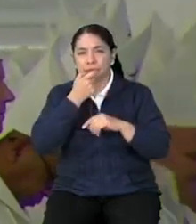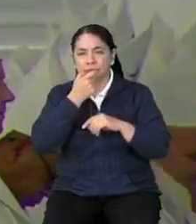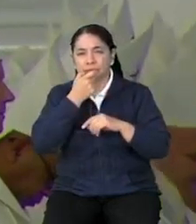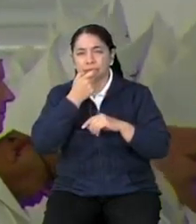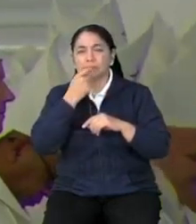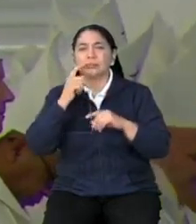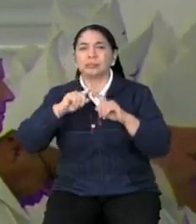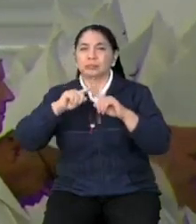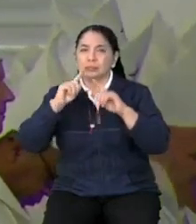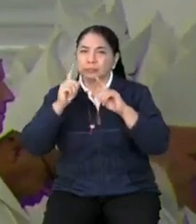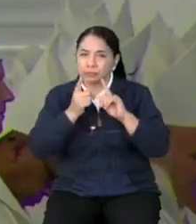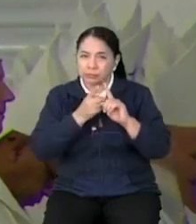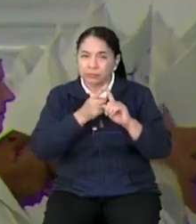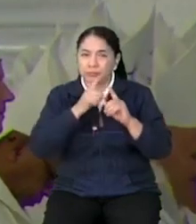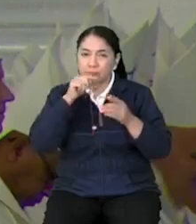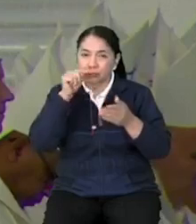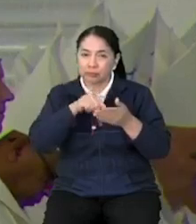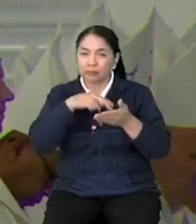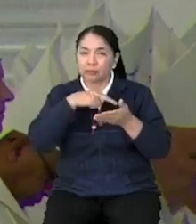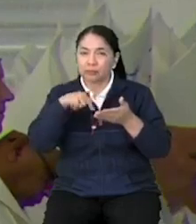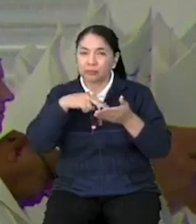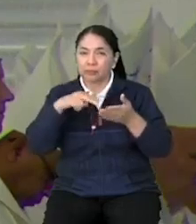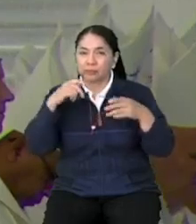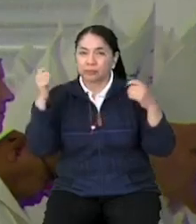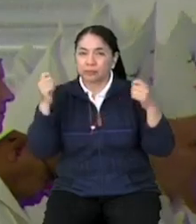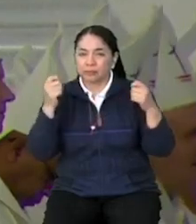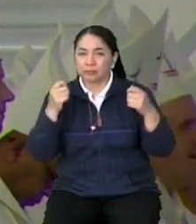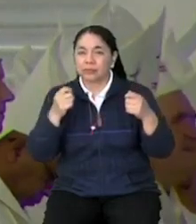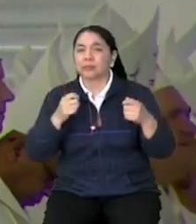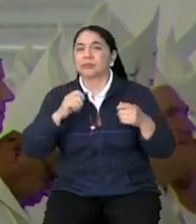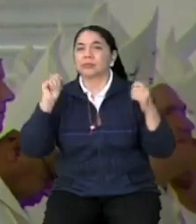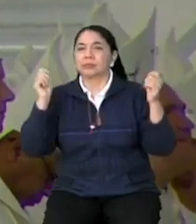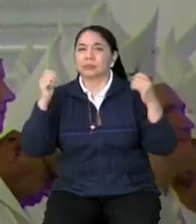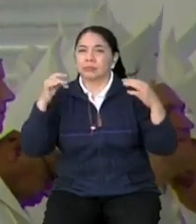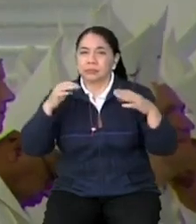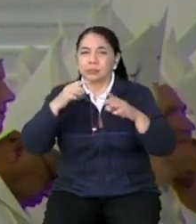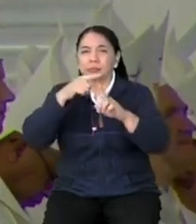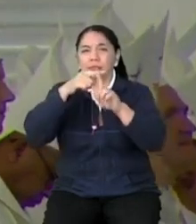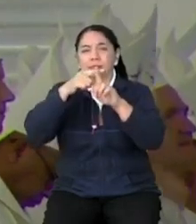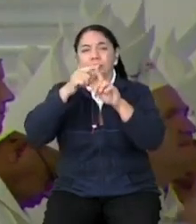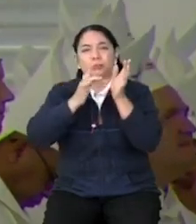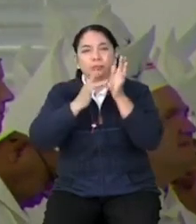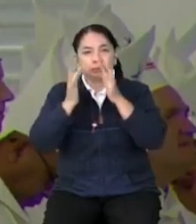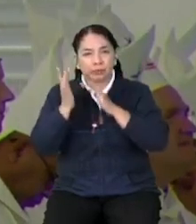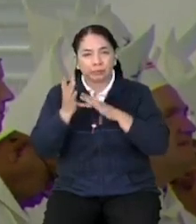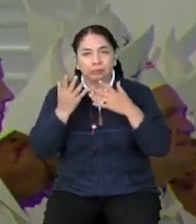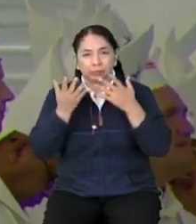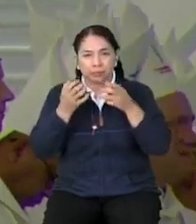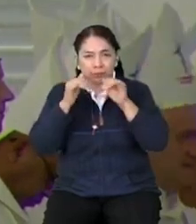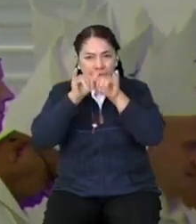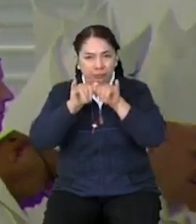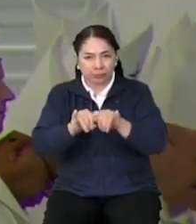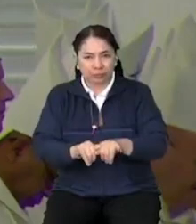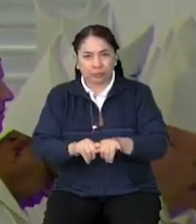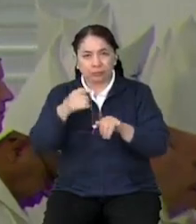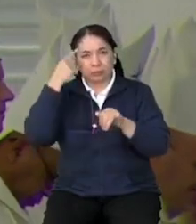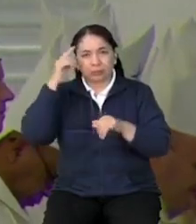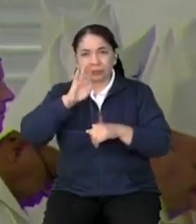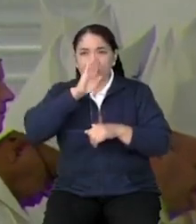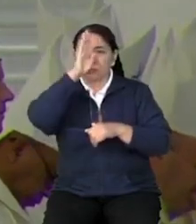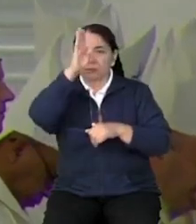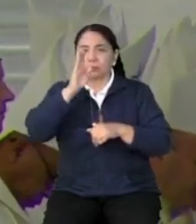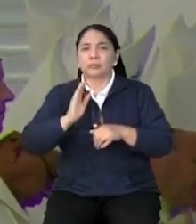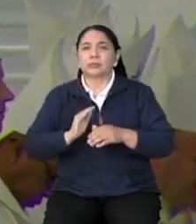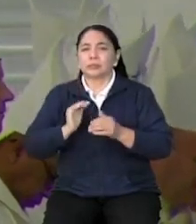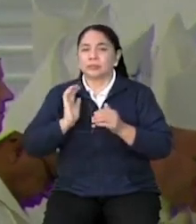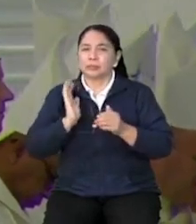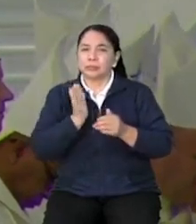ante todo Una fiesta en la que celebramos que Jesús quiso quedarse para siempre a nuestro